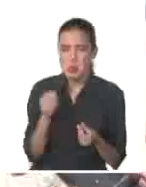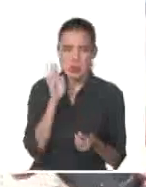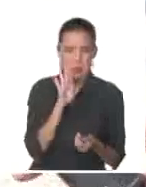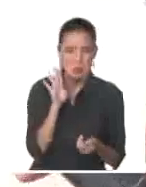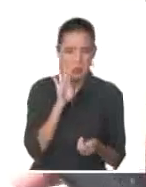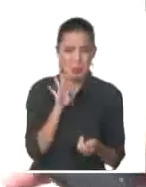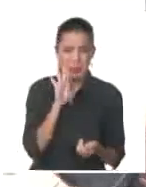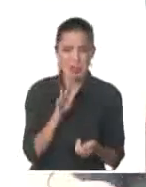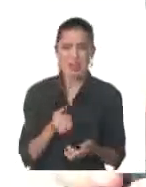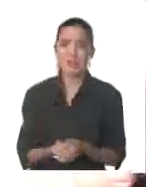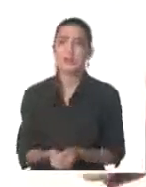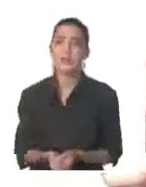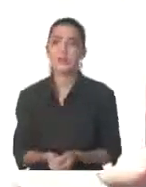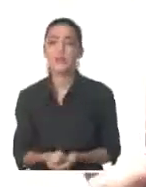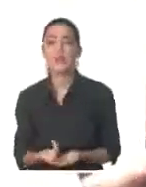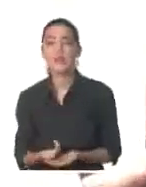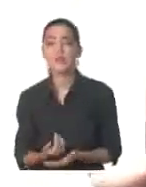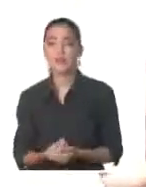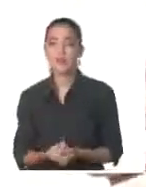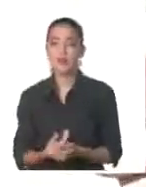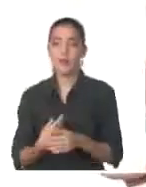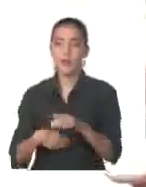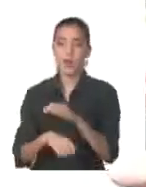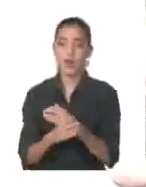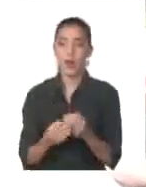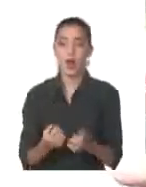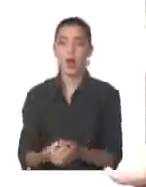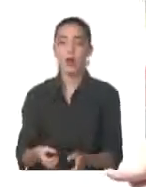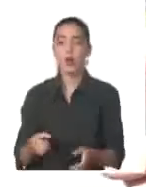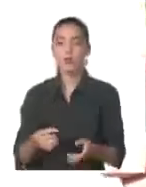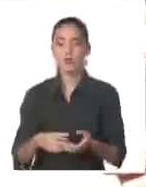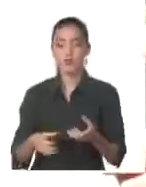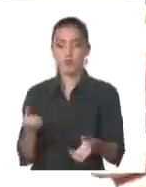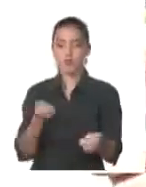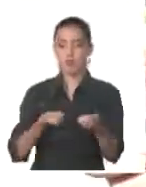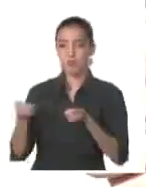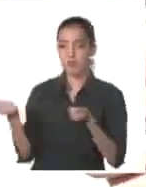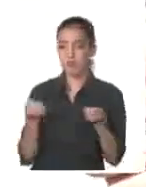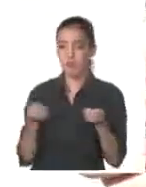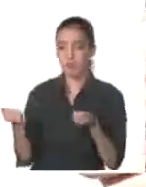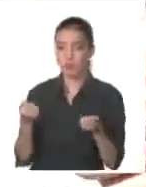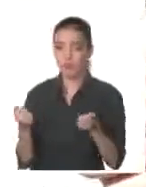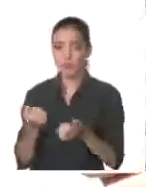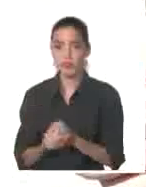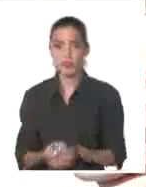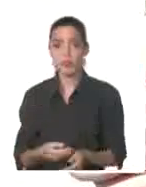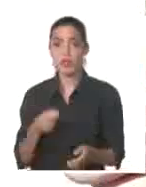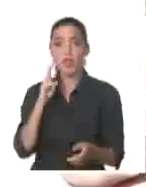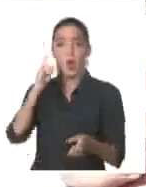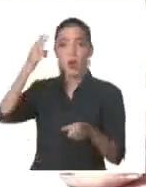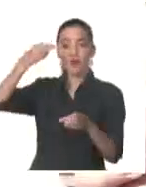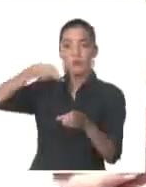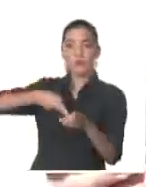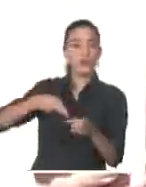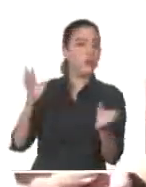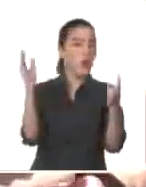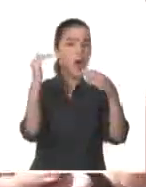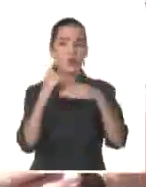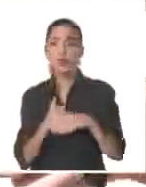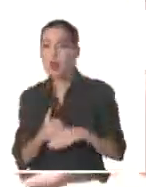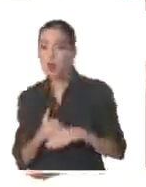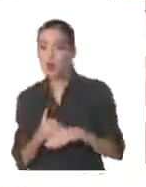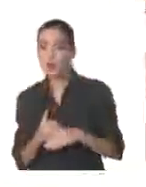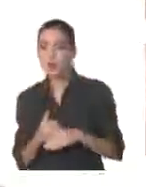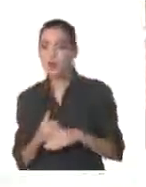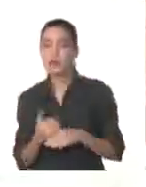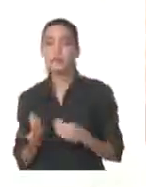aquí, allá tenemos un ómnibus, una guagua. La tenemos al lado de allá, está sin combustible, por tanto traemos los combustibles en canistra. Esa guagua se nos acerca